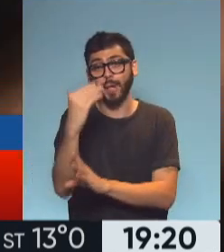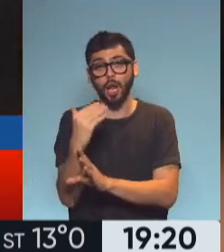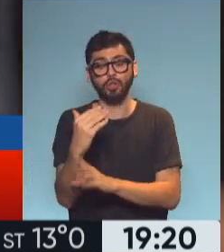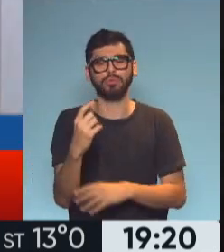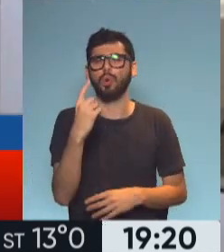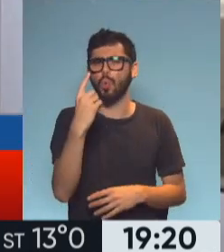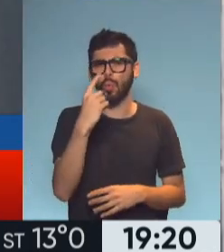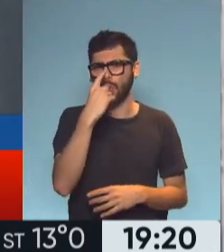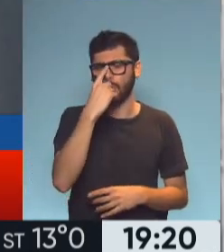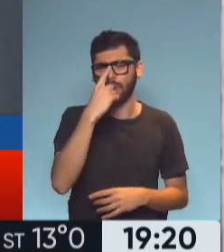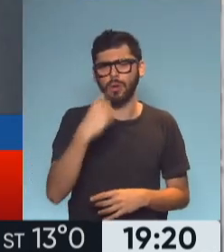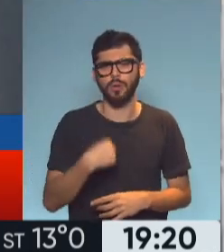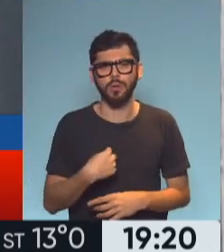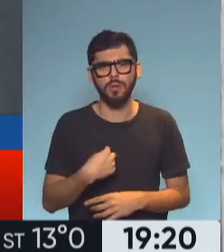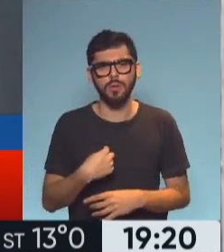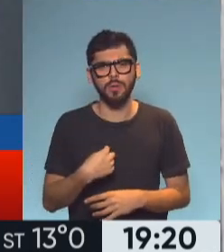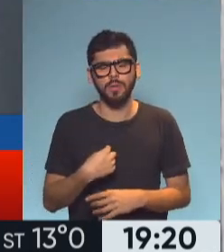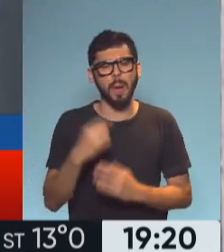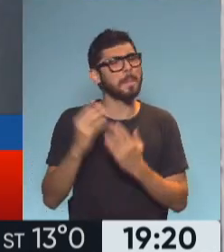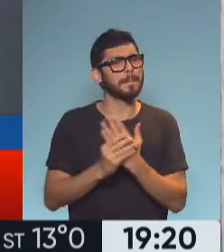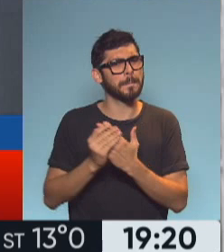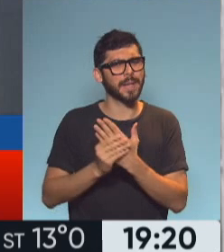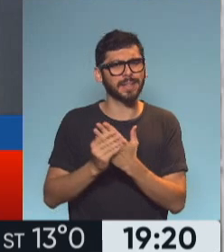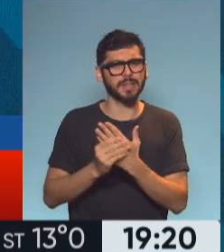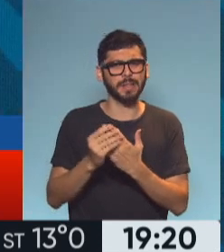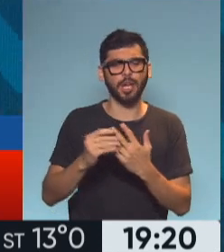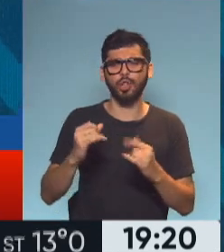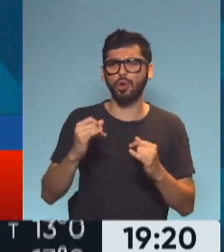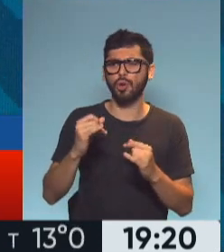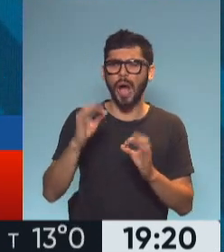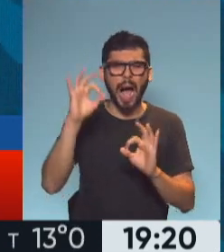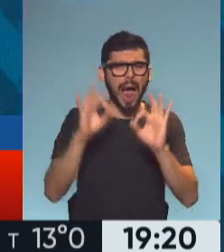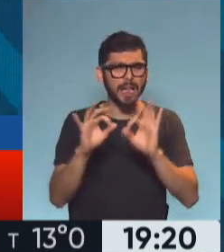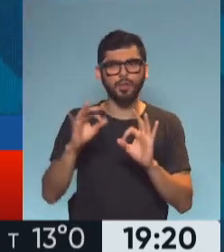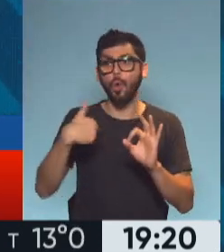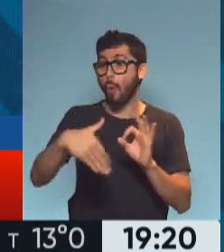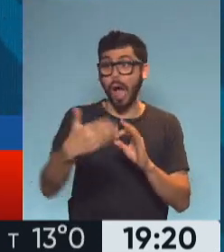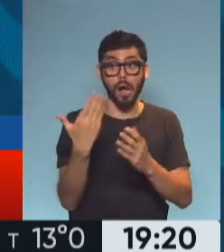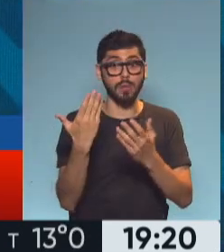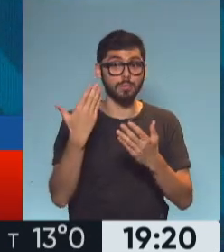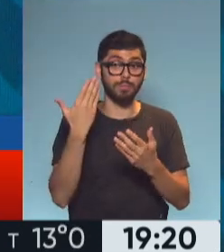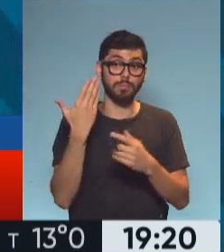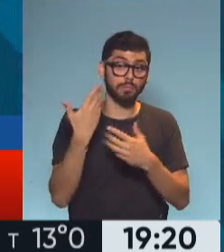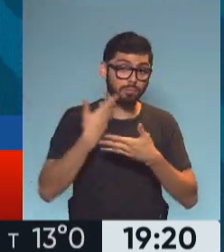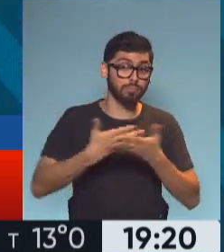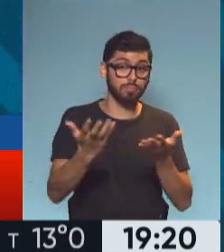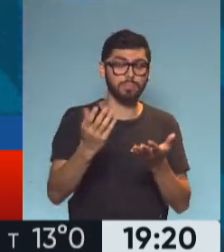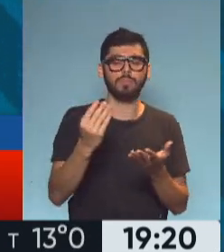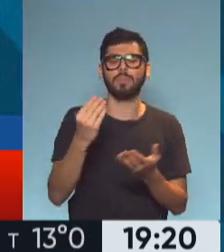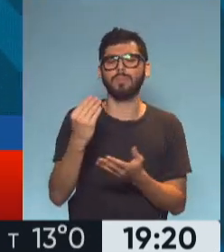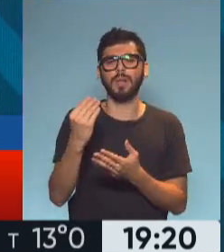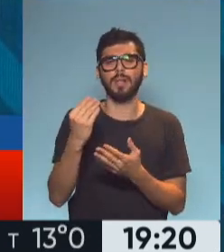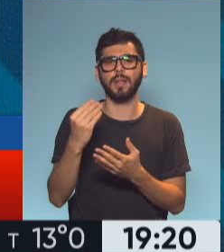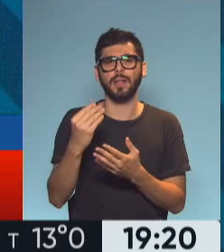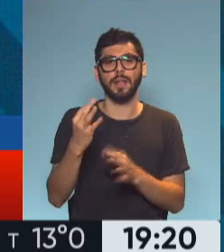pequeño análisis que han hecho del ministerio muy interesante que lo vamos a presentar en un rato donde la